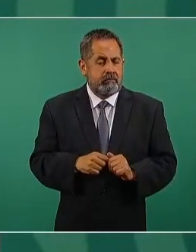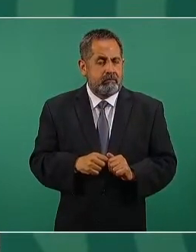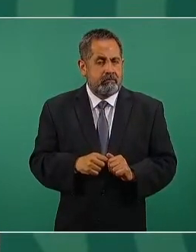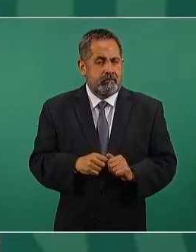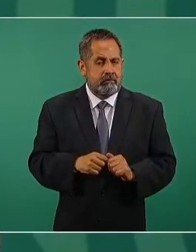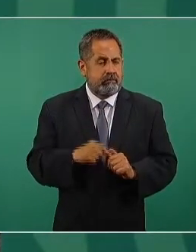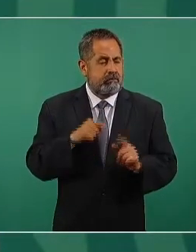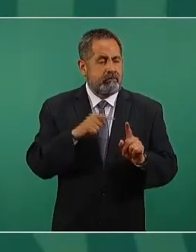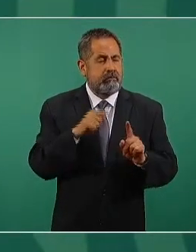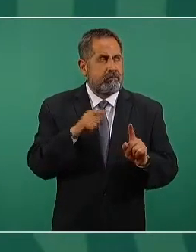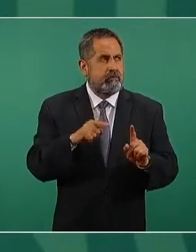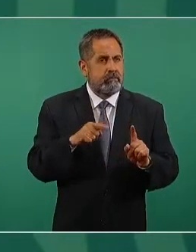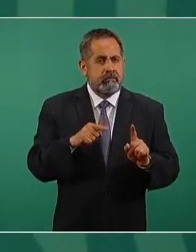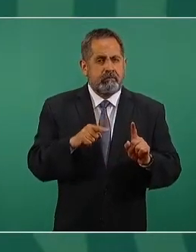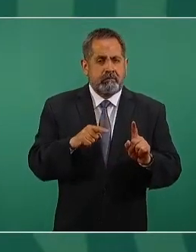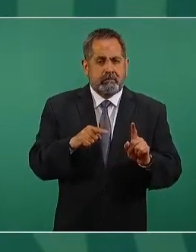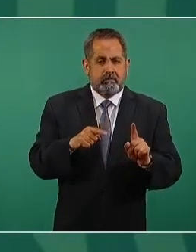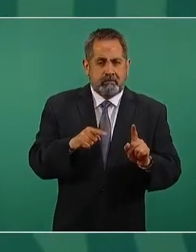en el